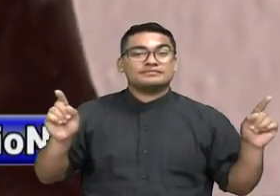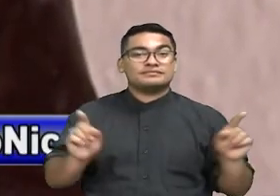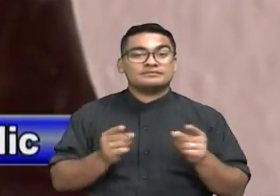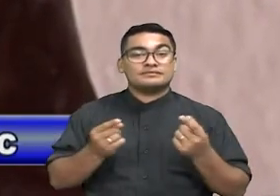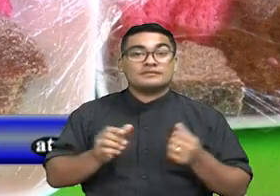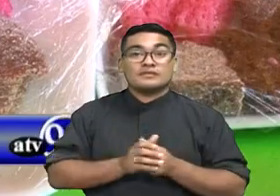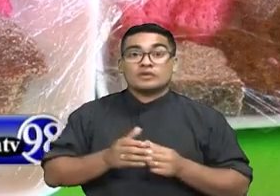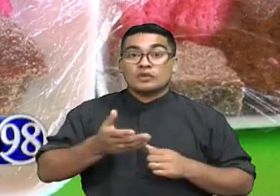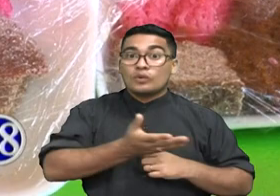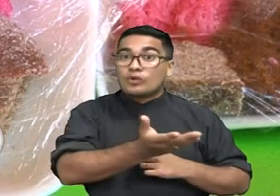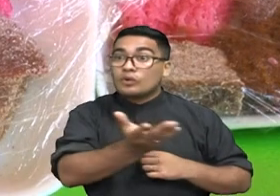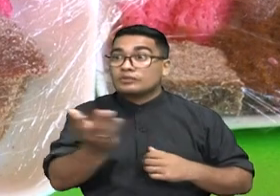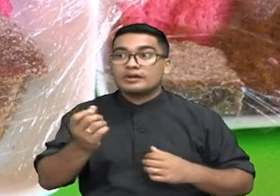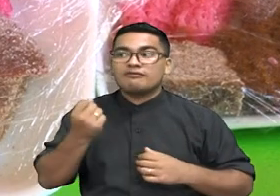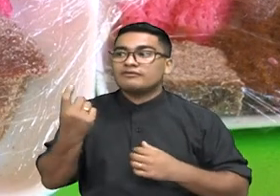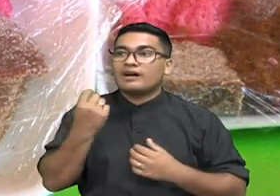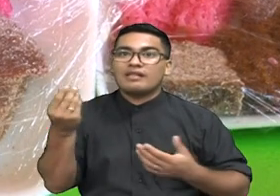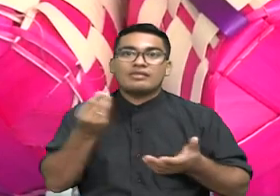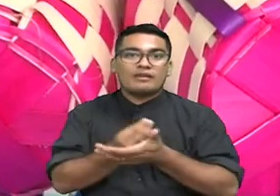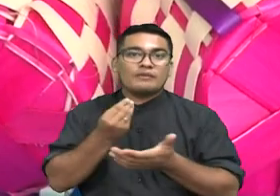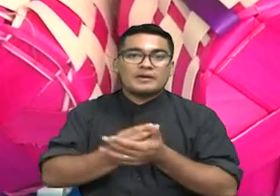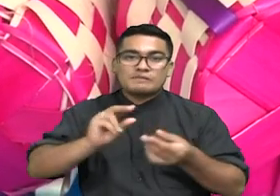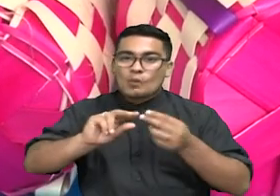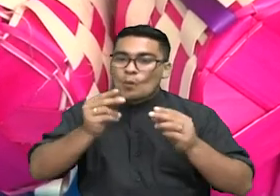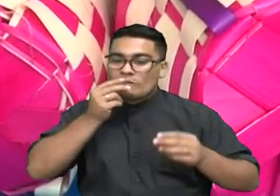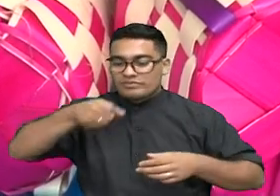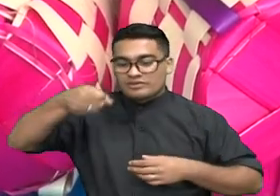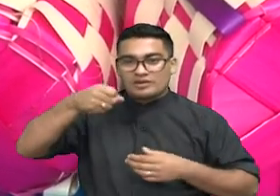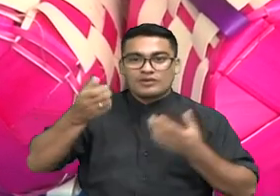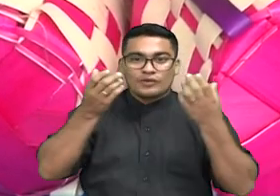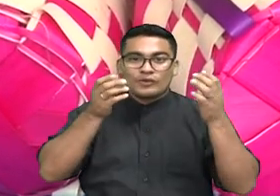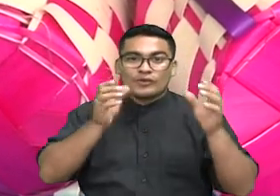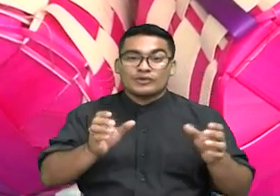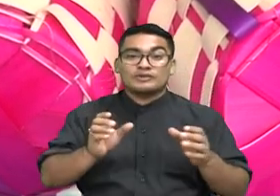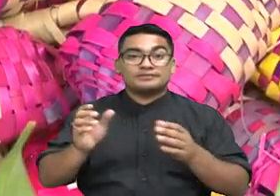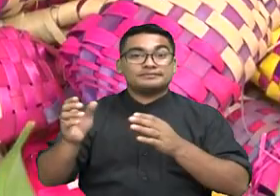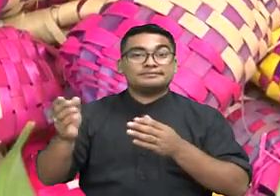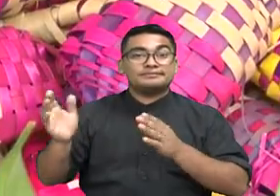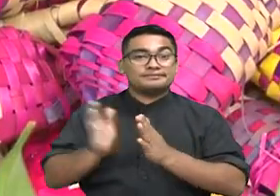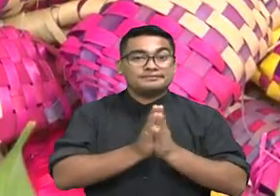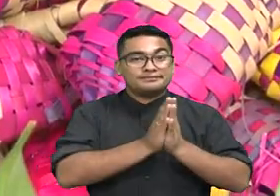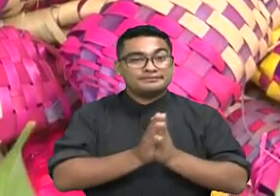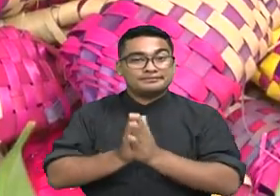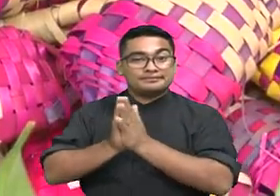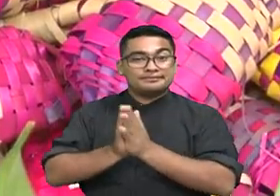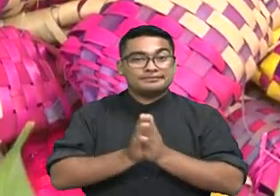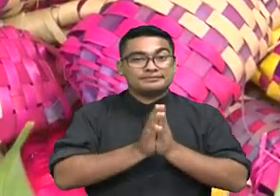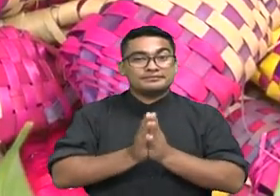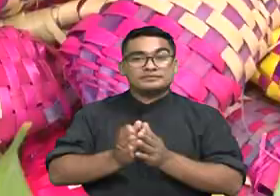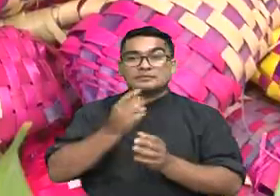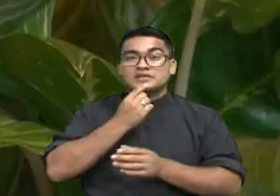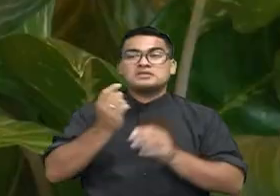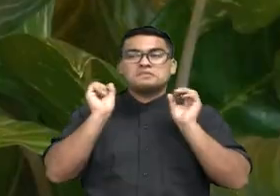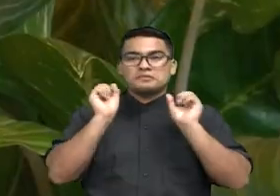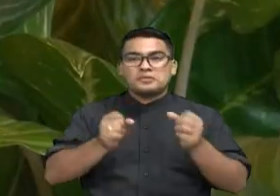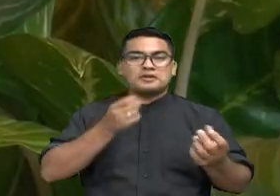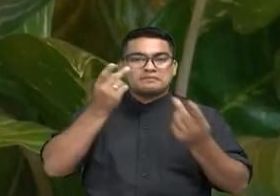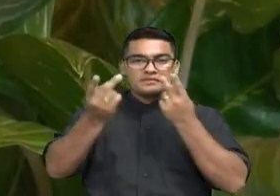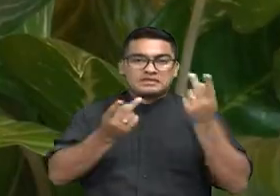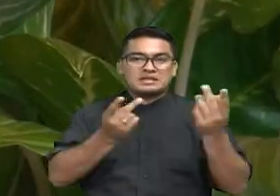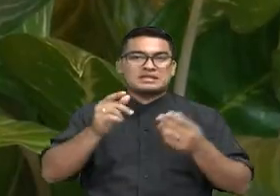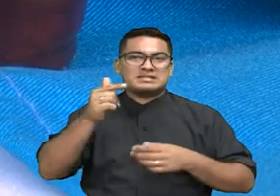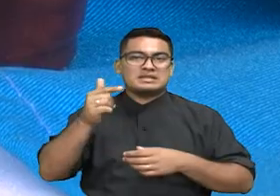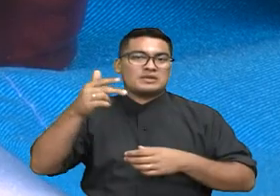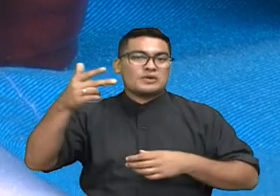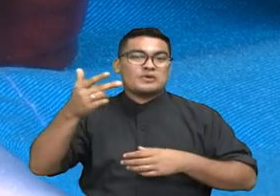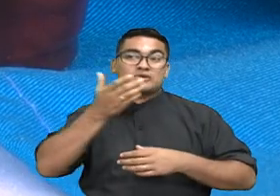Si usted no ha realizado las compras de los dulces, canastitas y bisutería para celebrar la Purísima, puede visitar 7 y 8 de